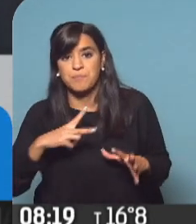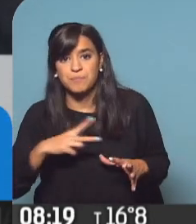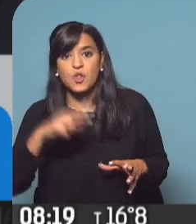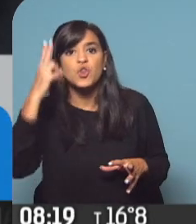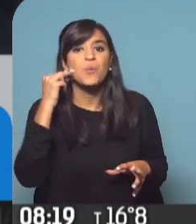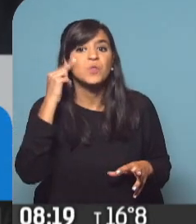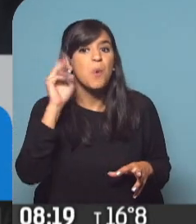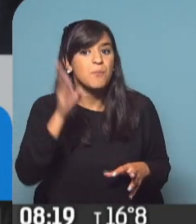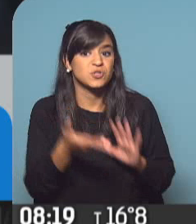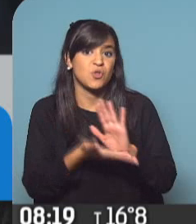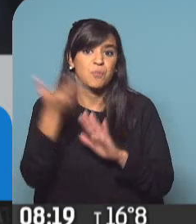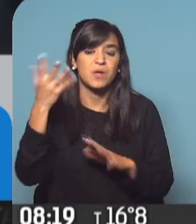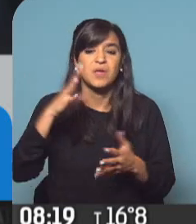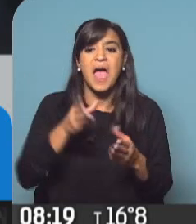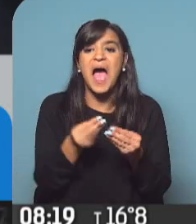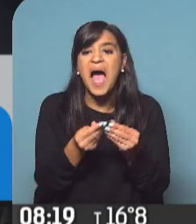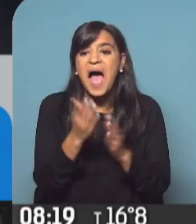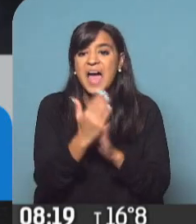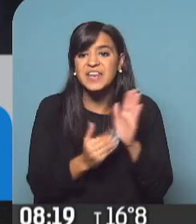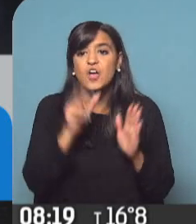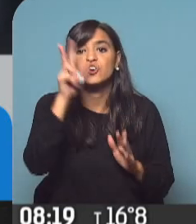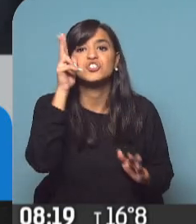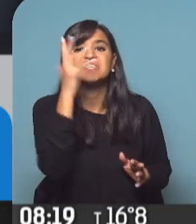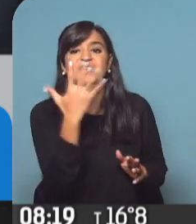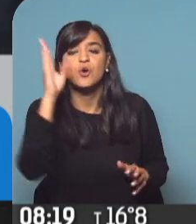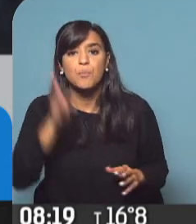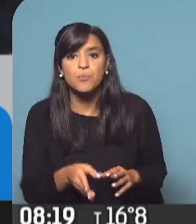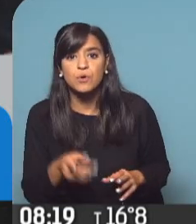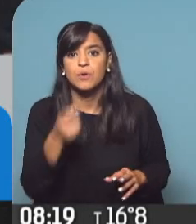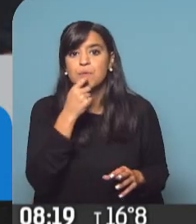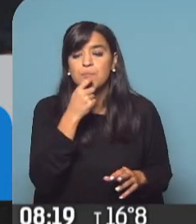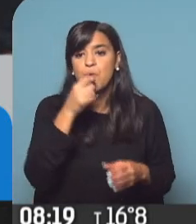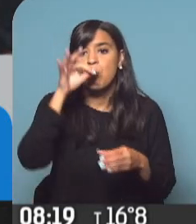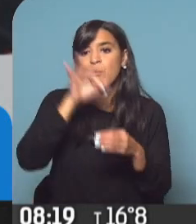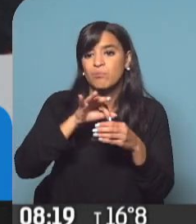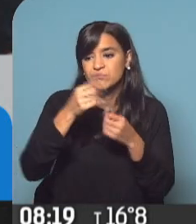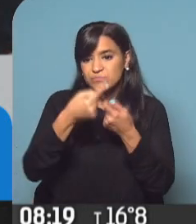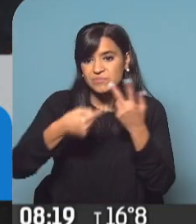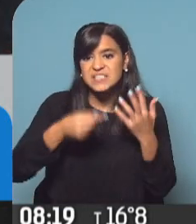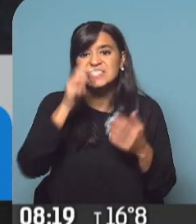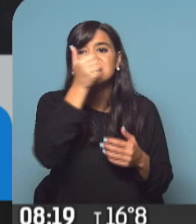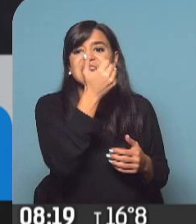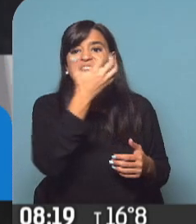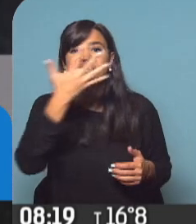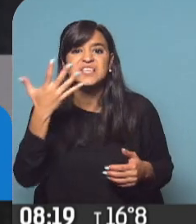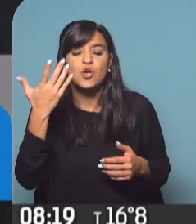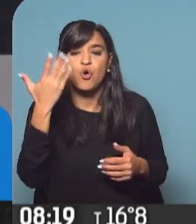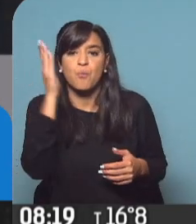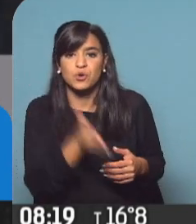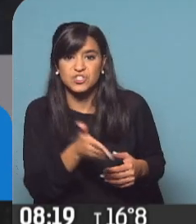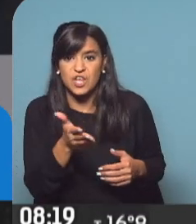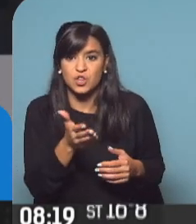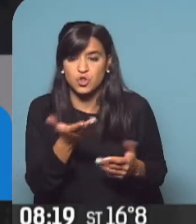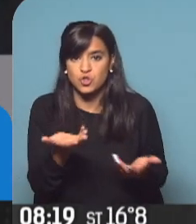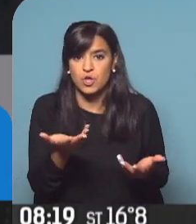99% harinas 85 por ciento en el caso de infusiones habían aumentado 65 por ciento en promedio es decir